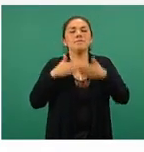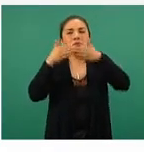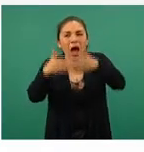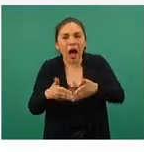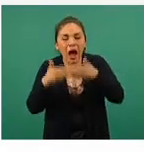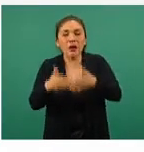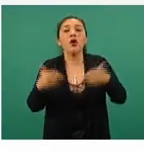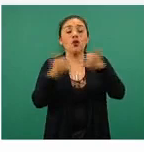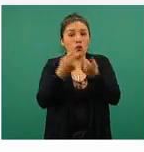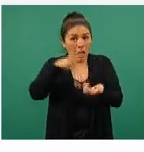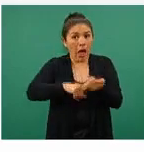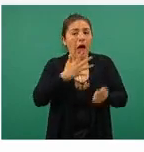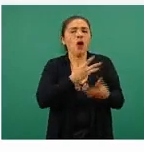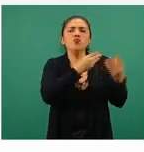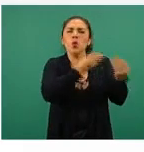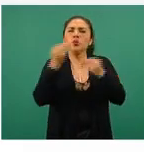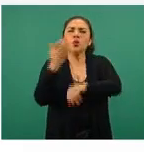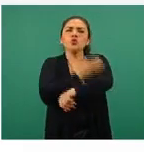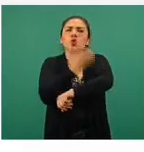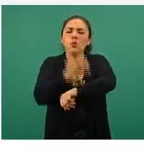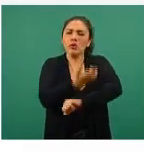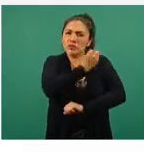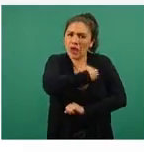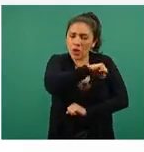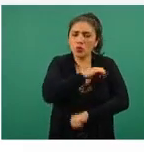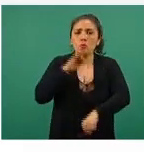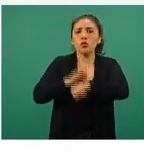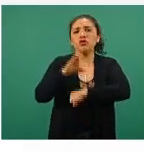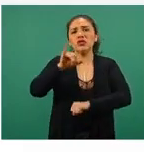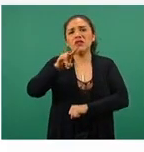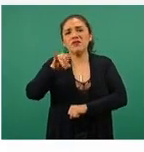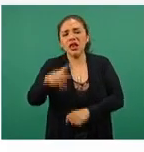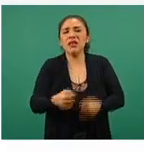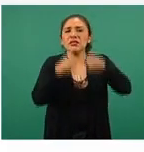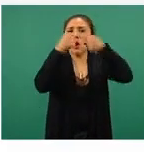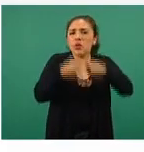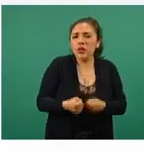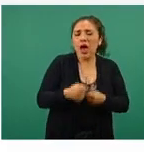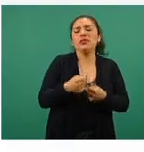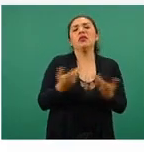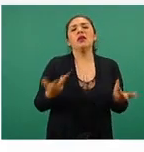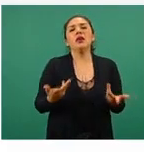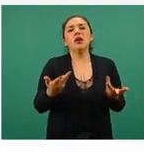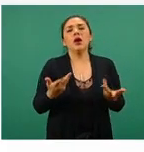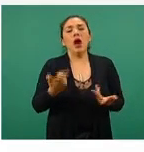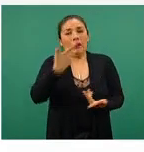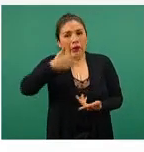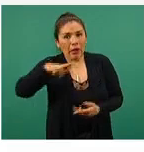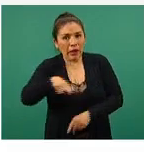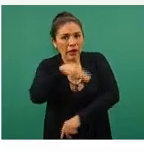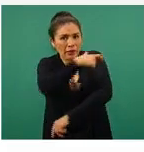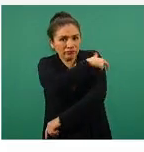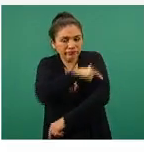de compañeros, tanto de salud, de protección civil, seguridad pública, la Guardia Nacional,